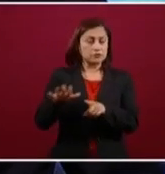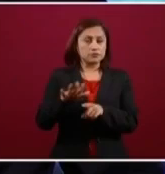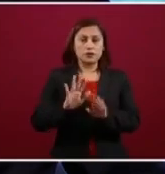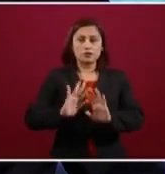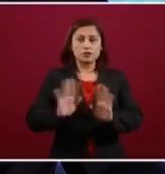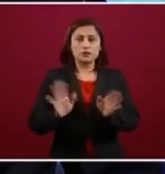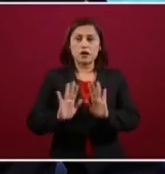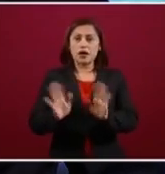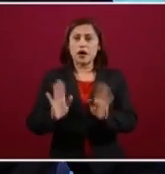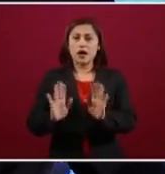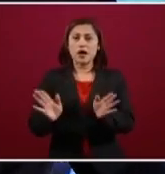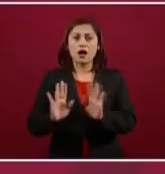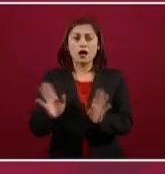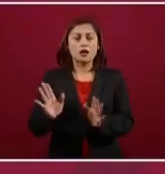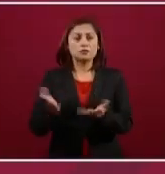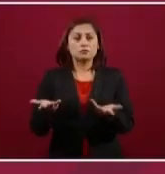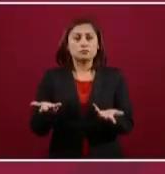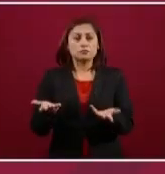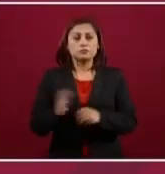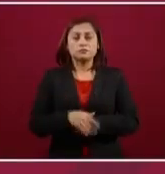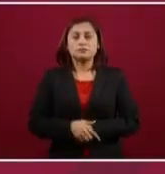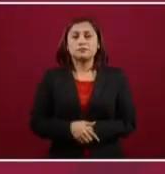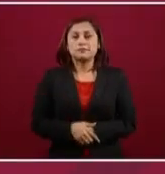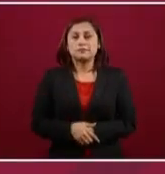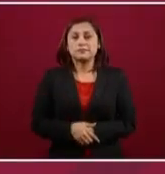mal humor social. A lo mejor en